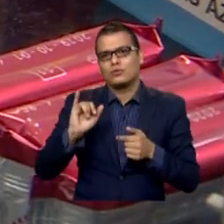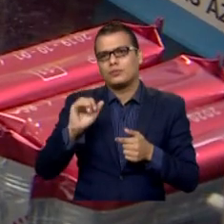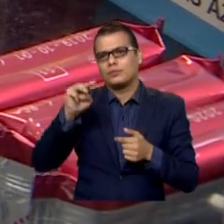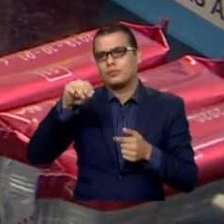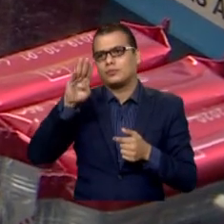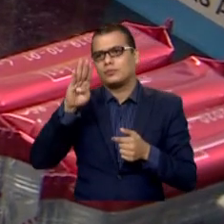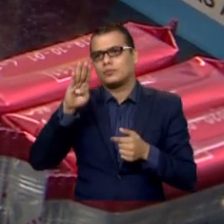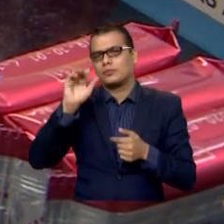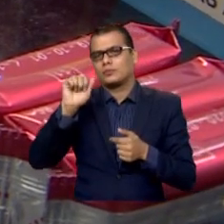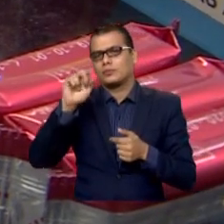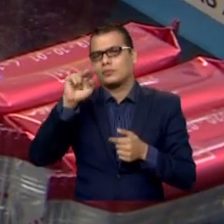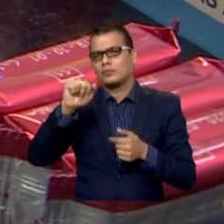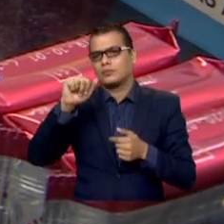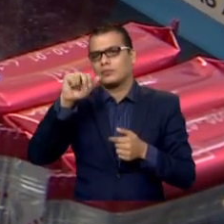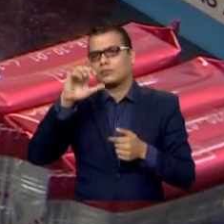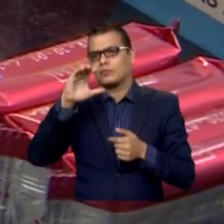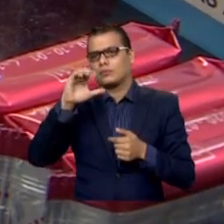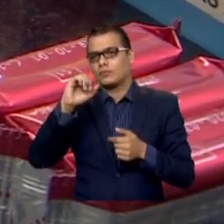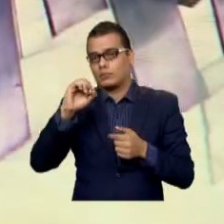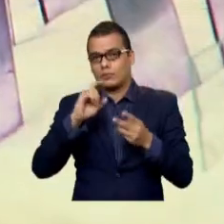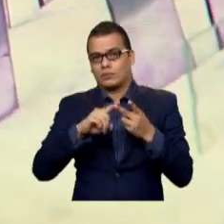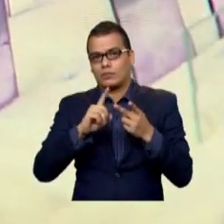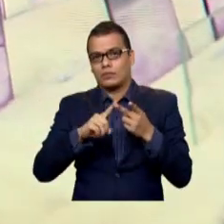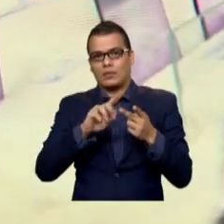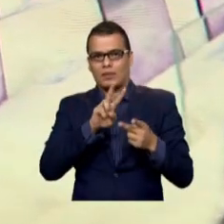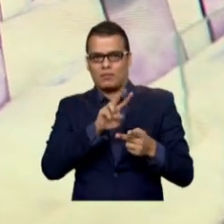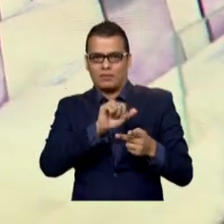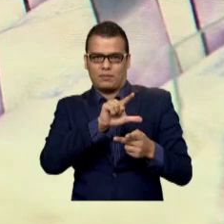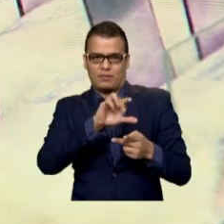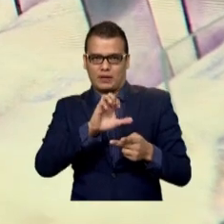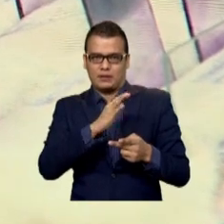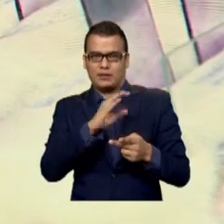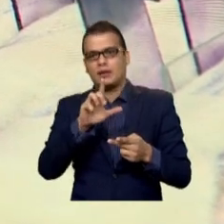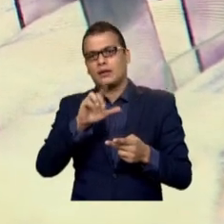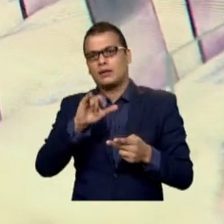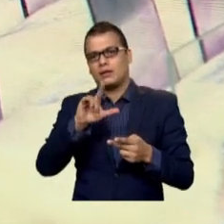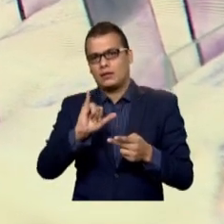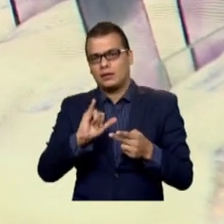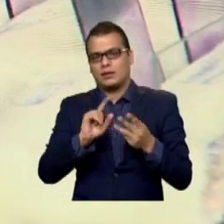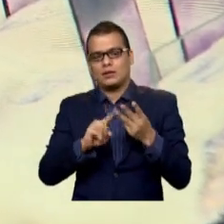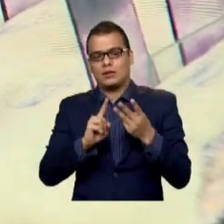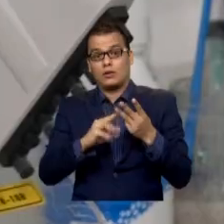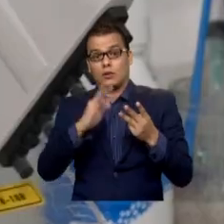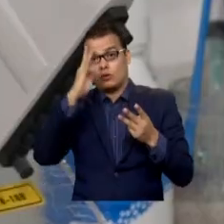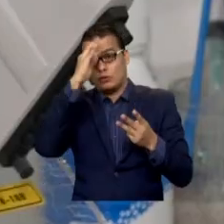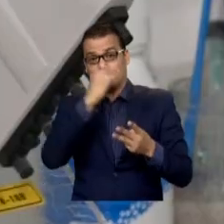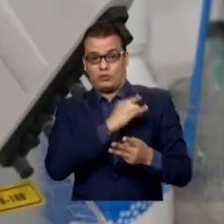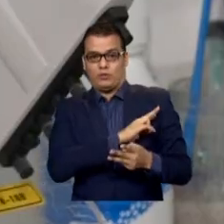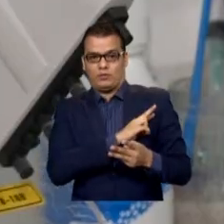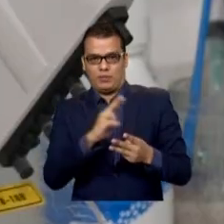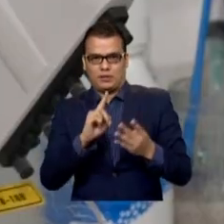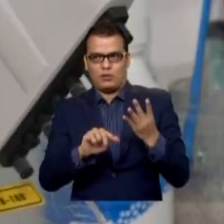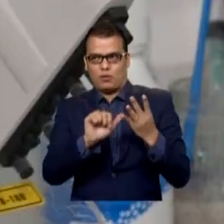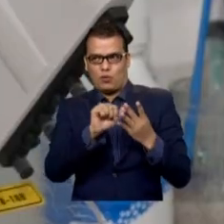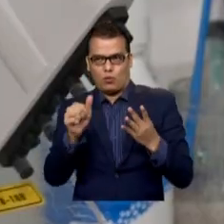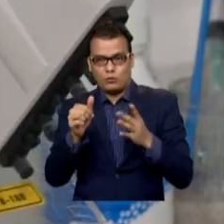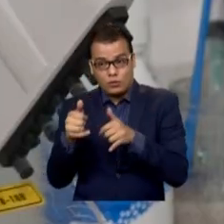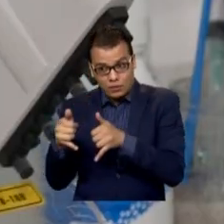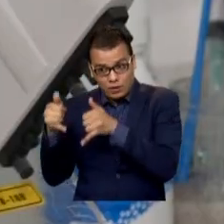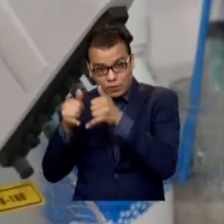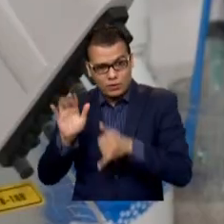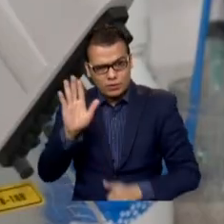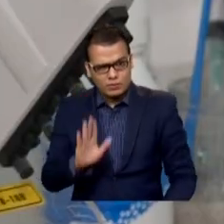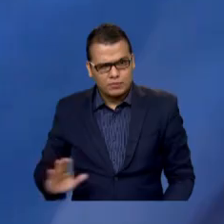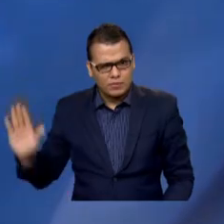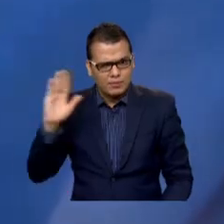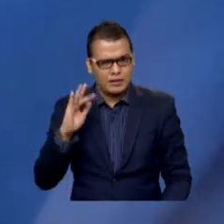Clínica Fundación Valle del Lili, el Hospital Universitario y el Laboratorio Departamental de Salud. Sin embargo, a partir de este lunes, 2 laboratorios más